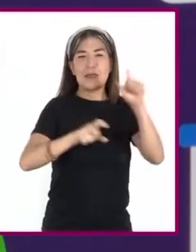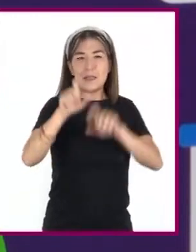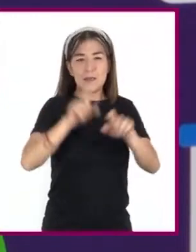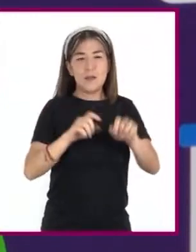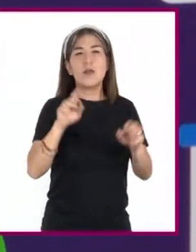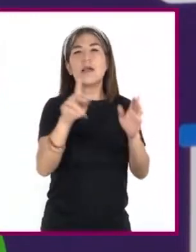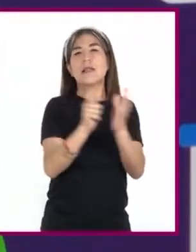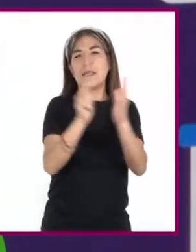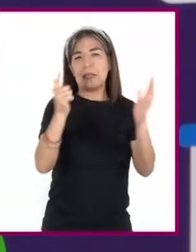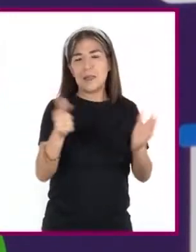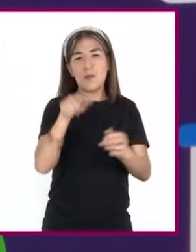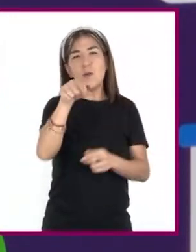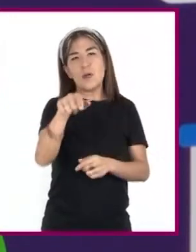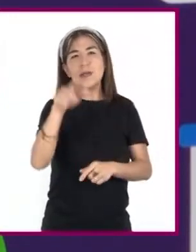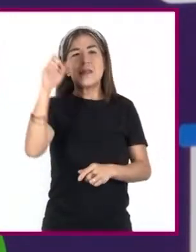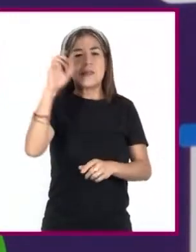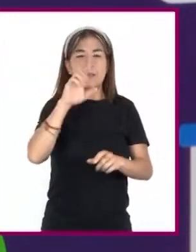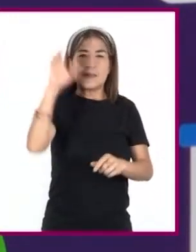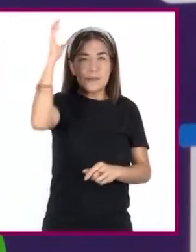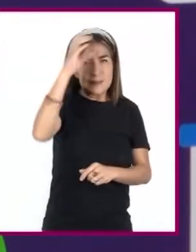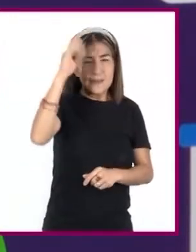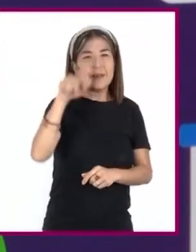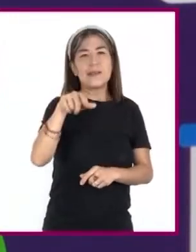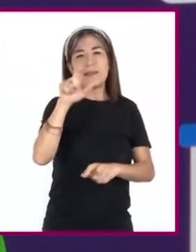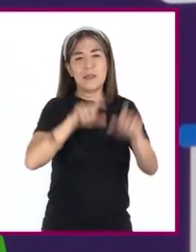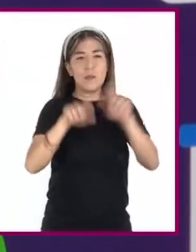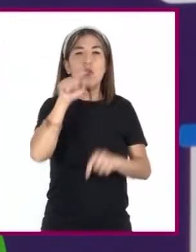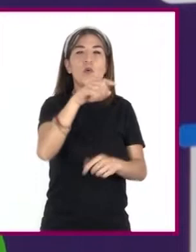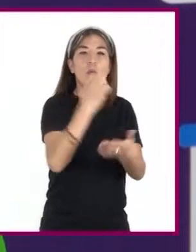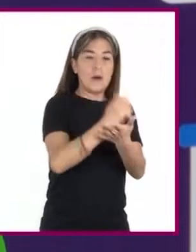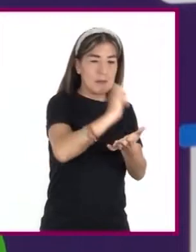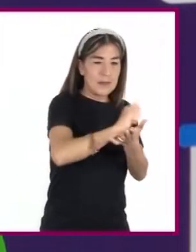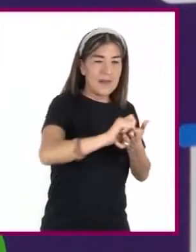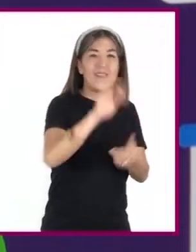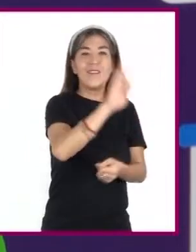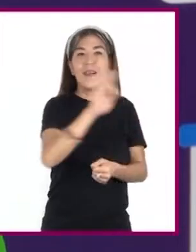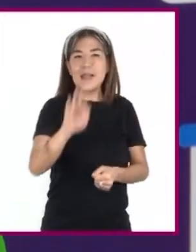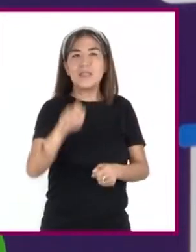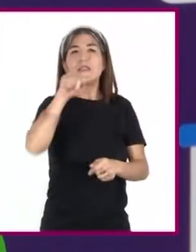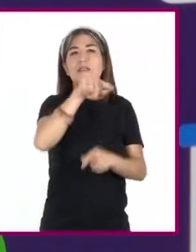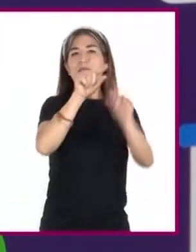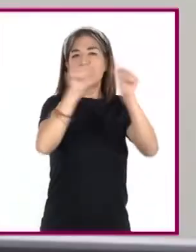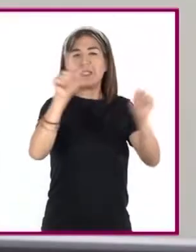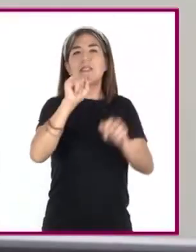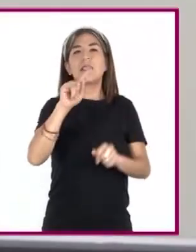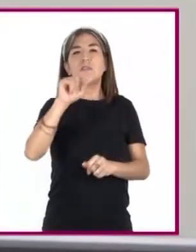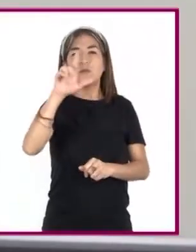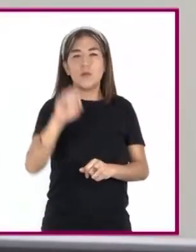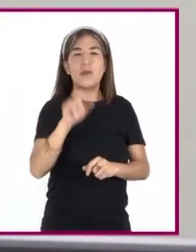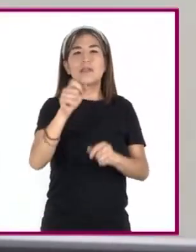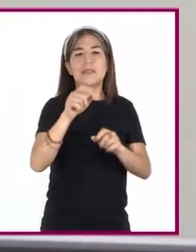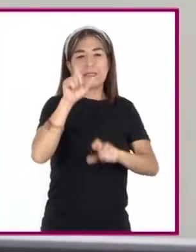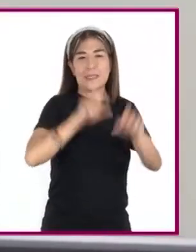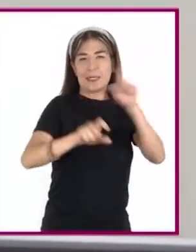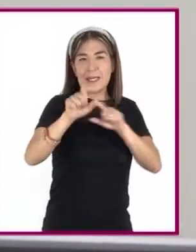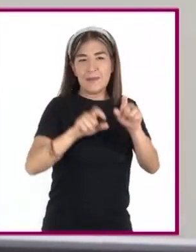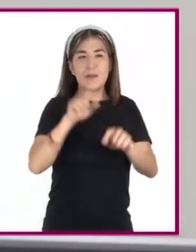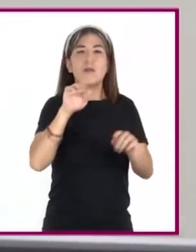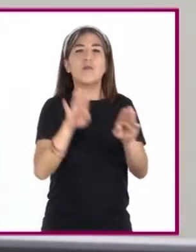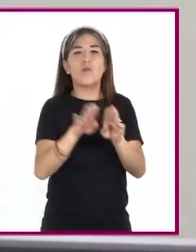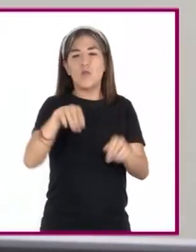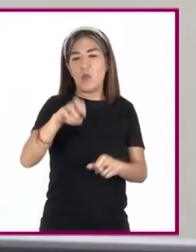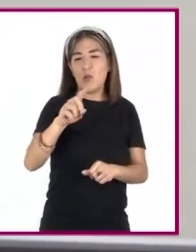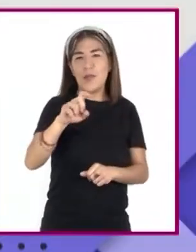ciencias química con la fecha y el título, los modelos de las reacciones químicas. Recuerden que